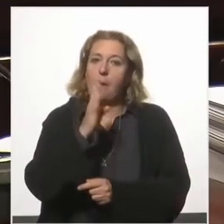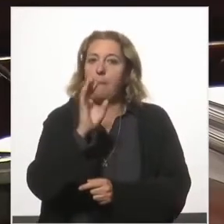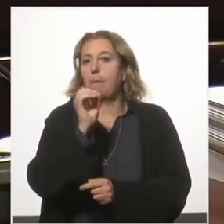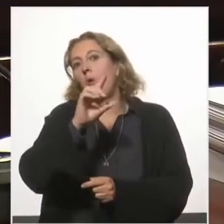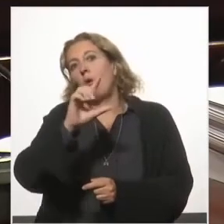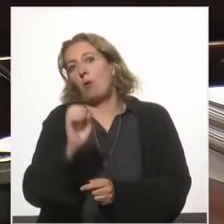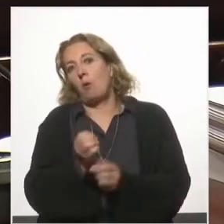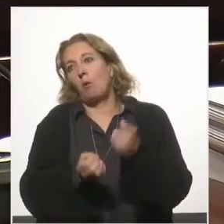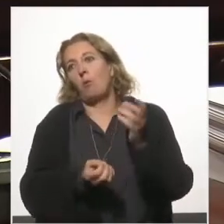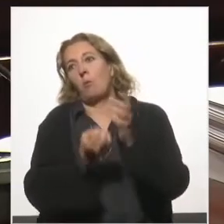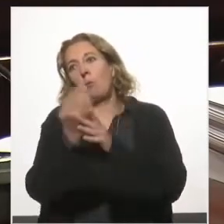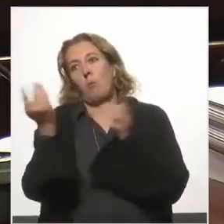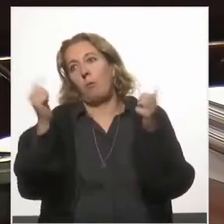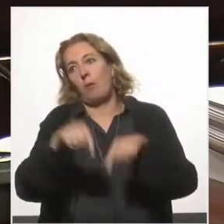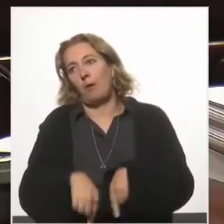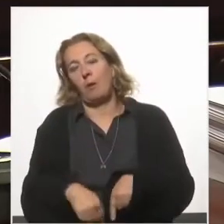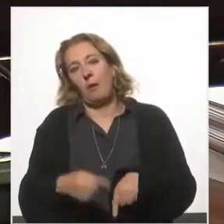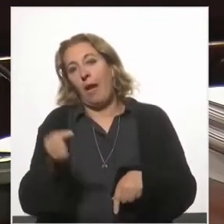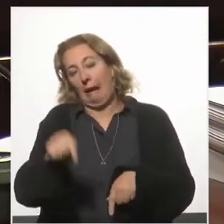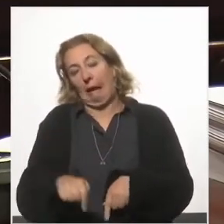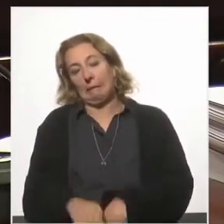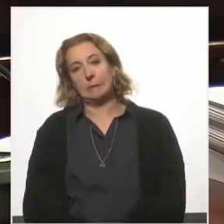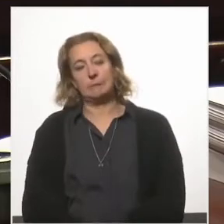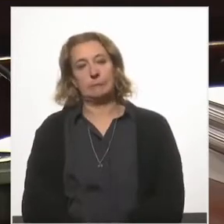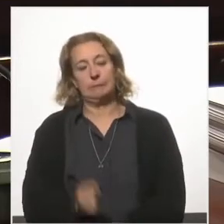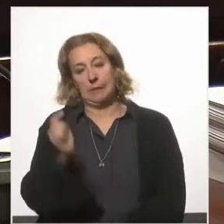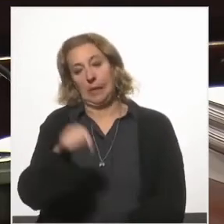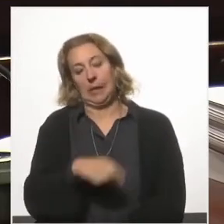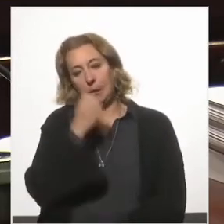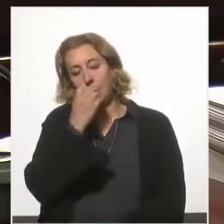nueva vuelta por este recinto.